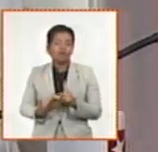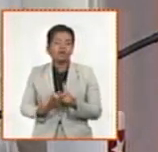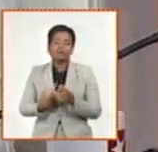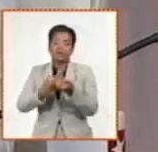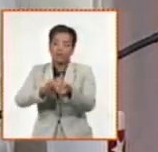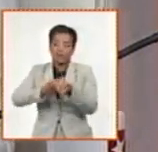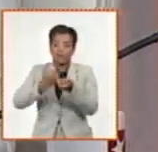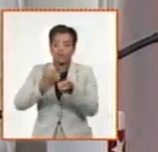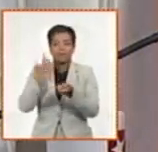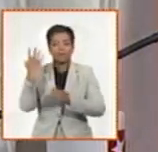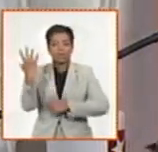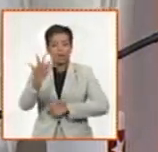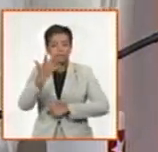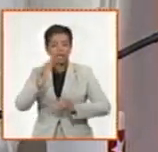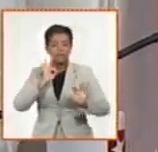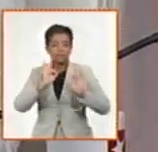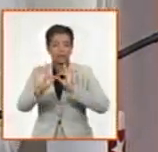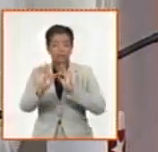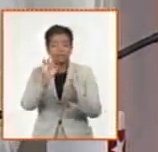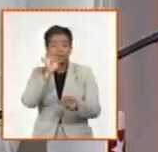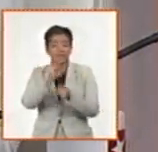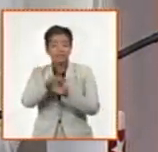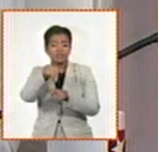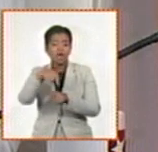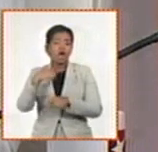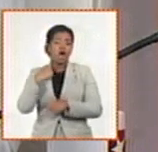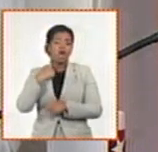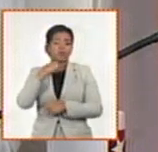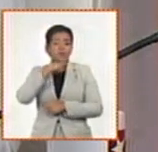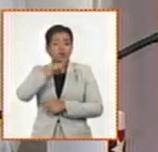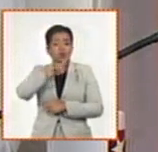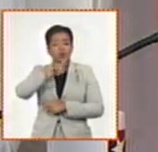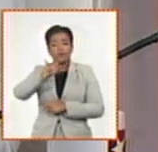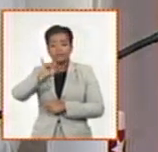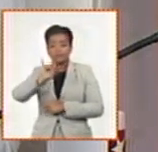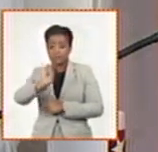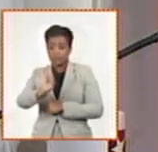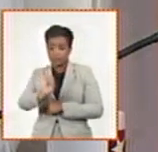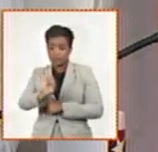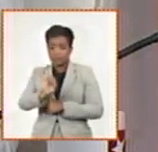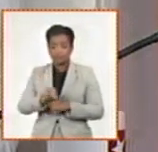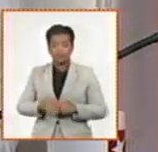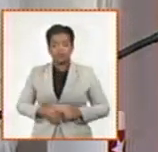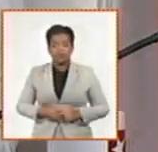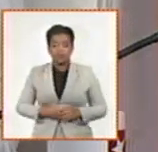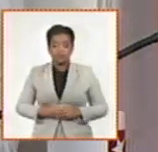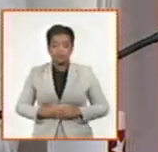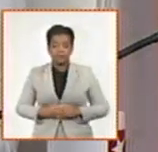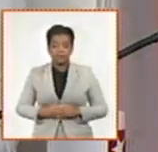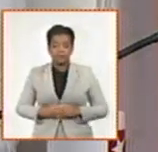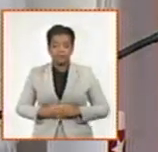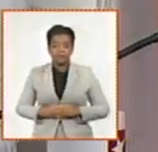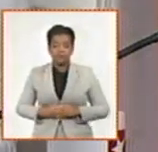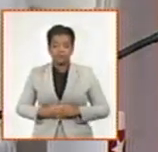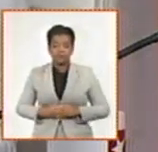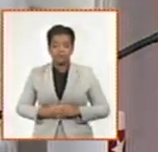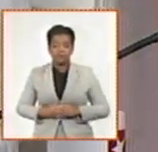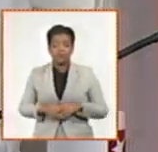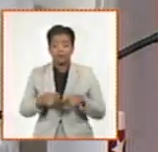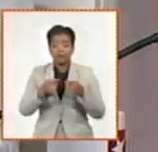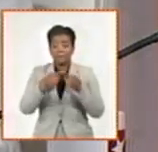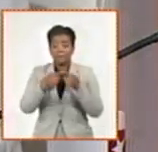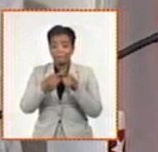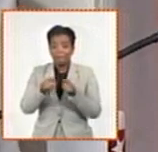agroecológicas. Y llegó aquí en el año 1997. Pero yo diría que la agroecología,